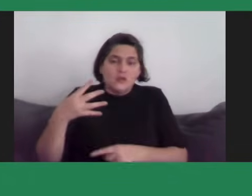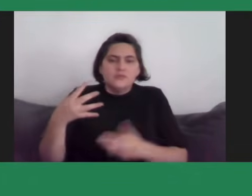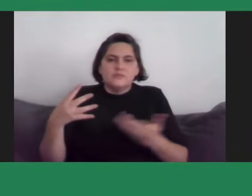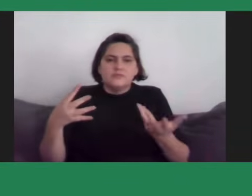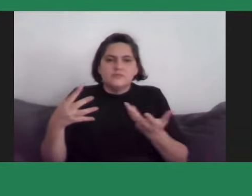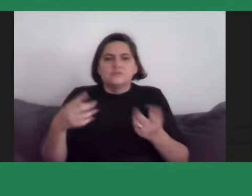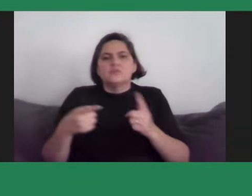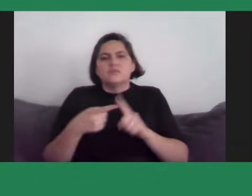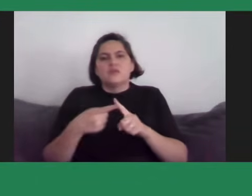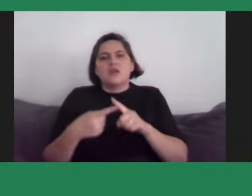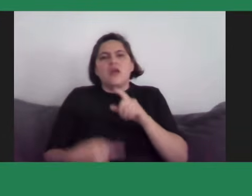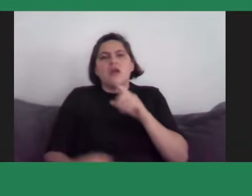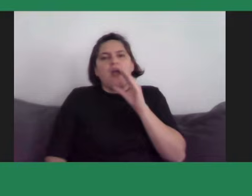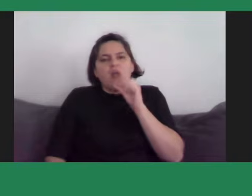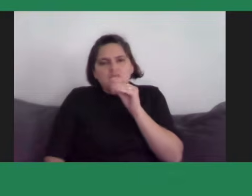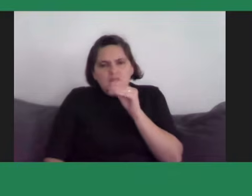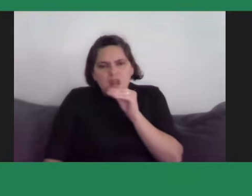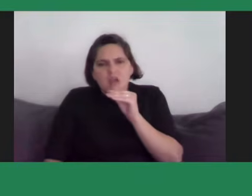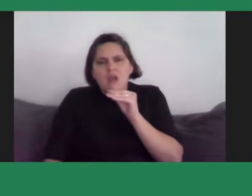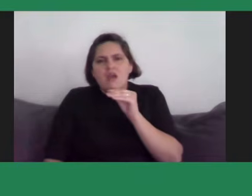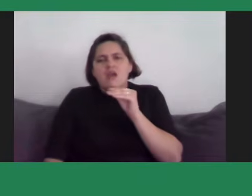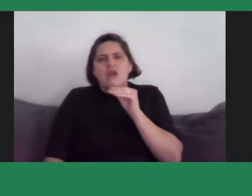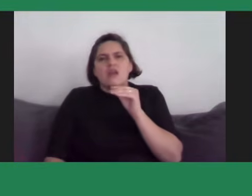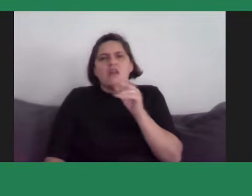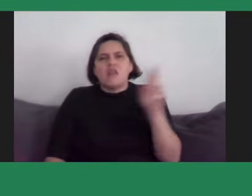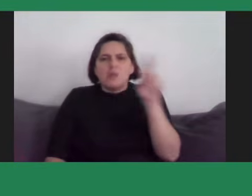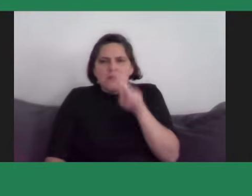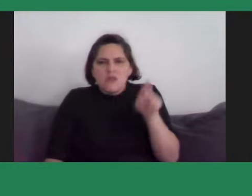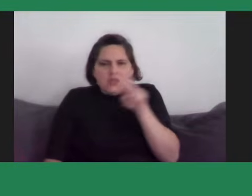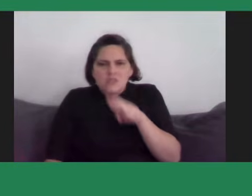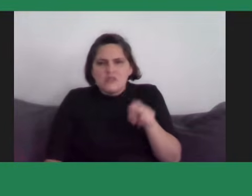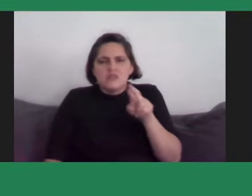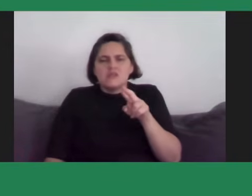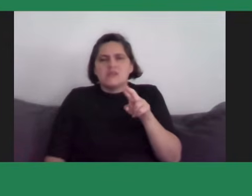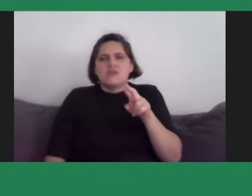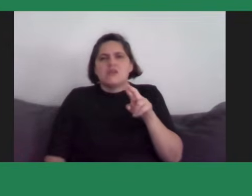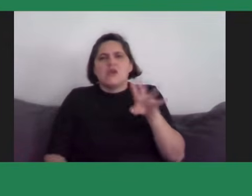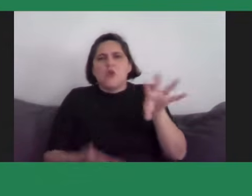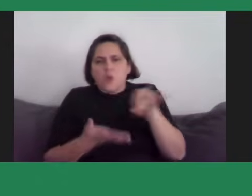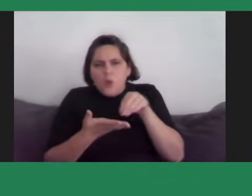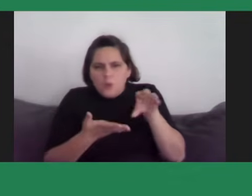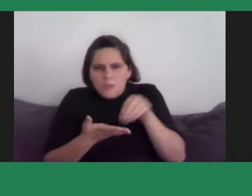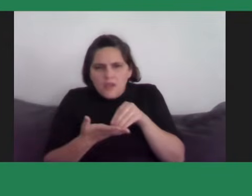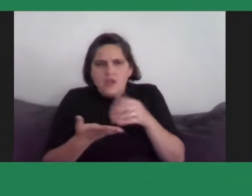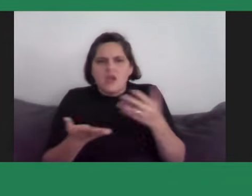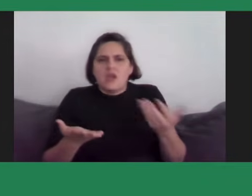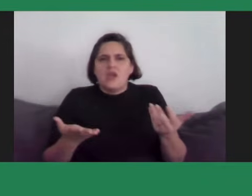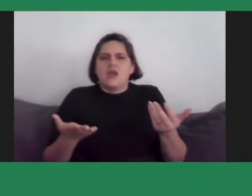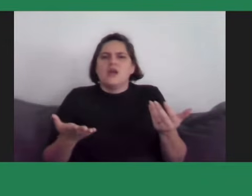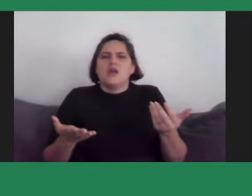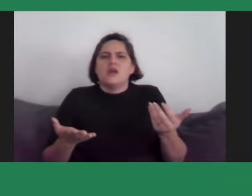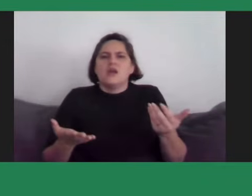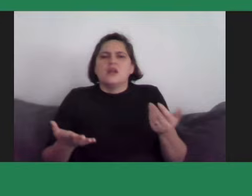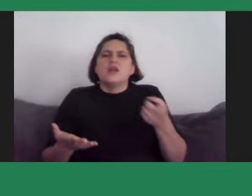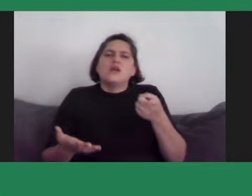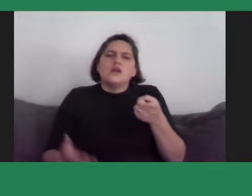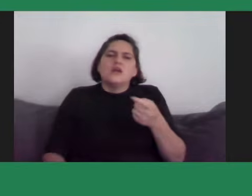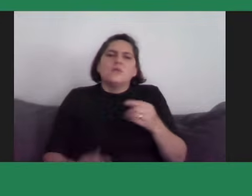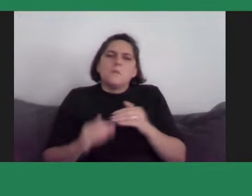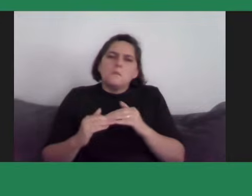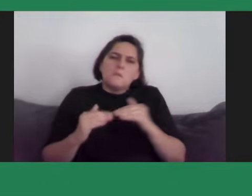habla especial, la estereotipia, la tendencia a la alineación, la insistencia en la monotonía, los